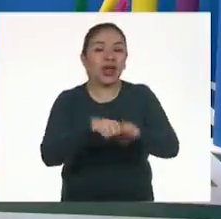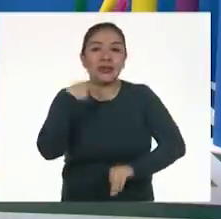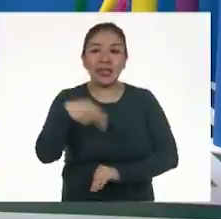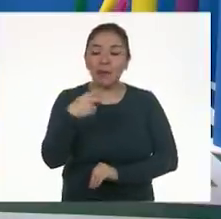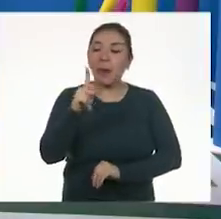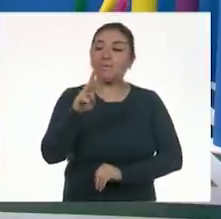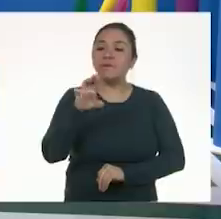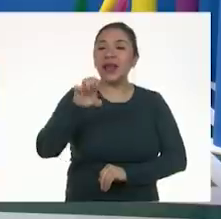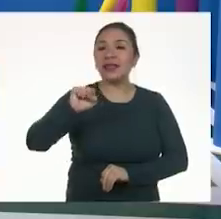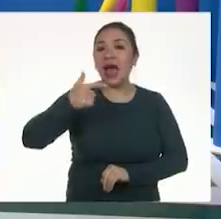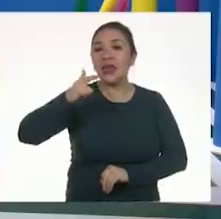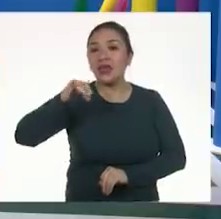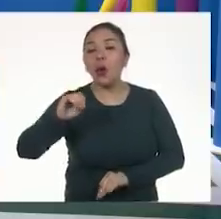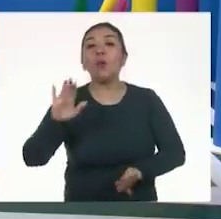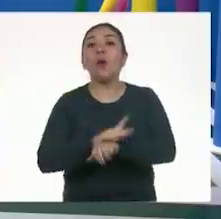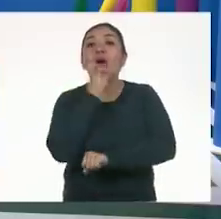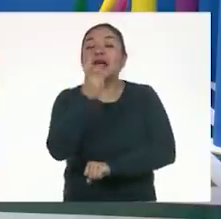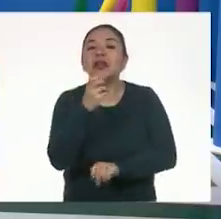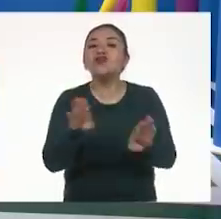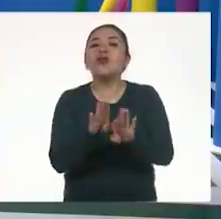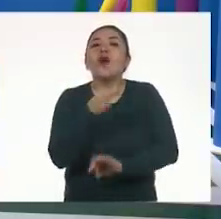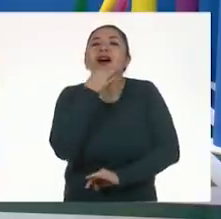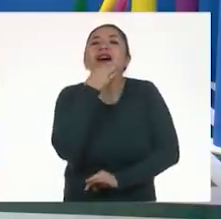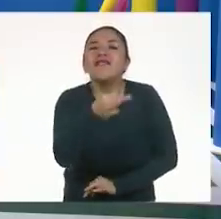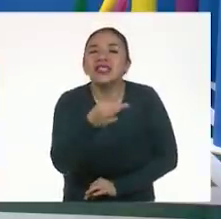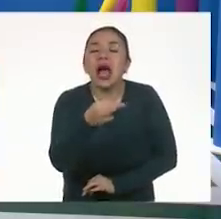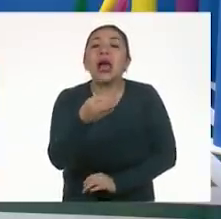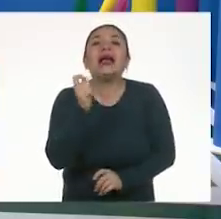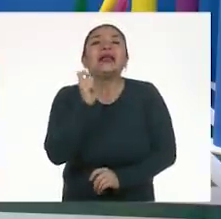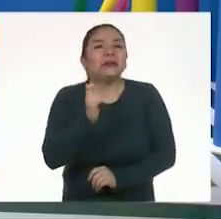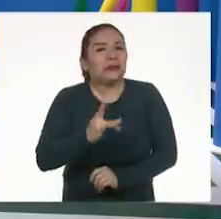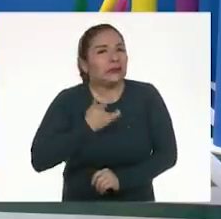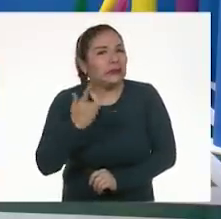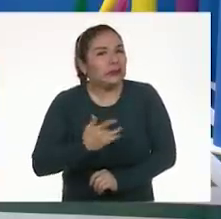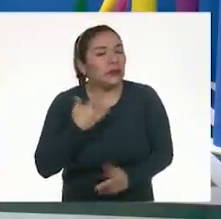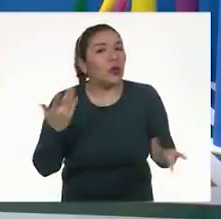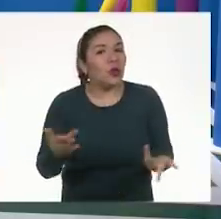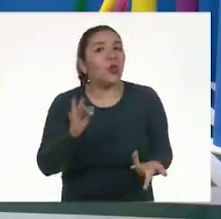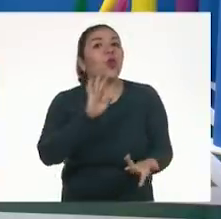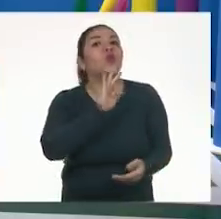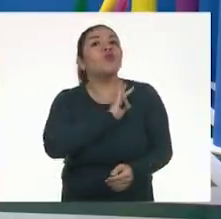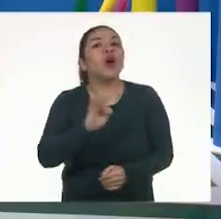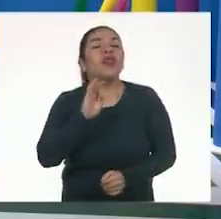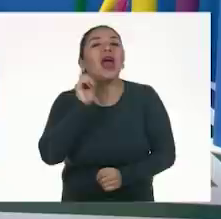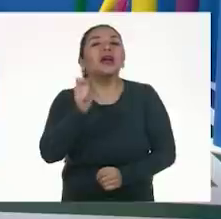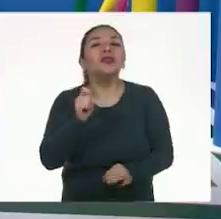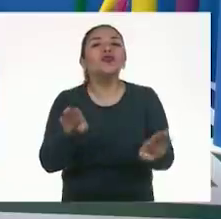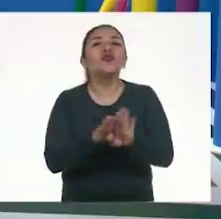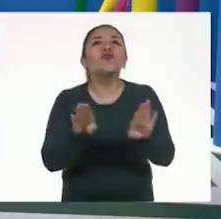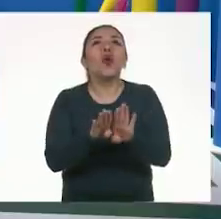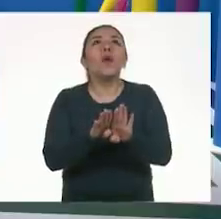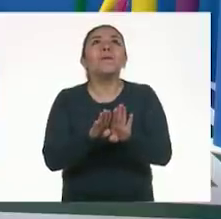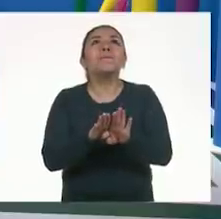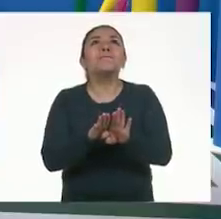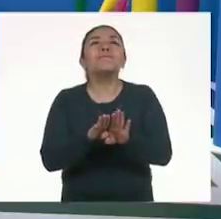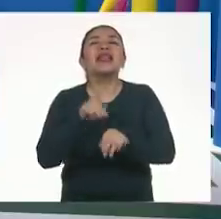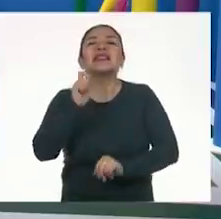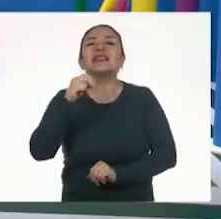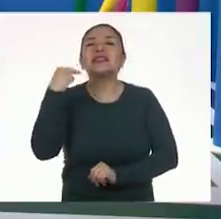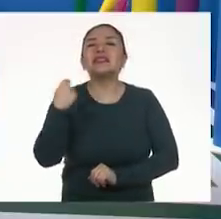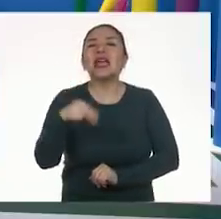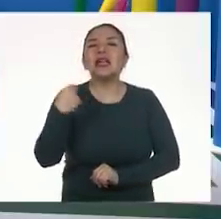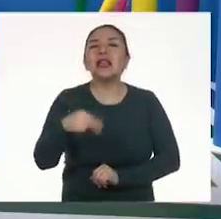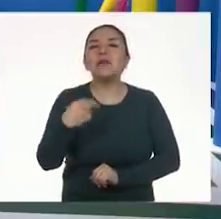porque nos muestran un poco de la calidad de lo que llamaremos